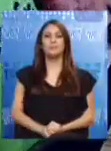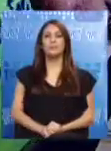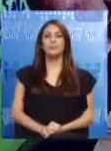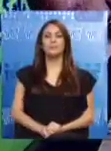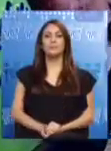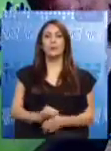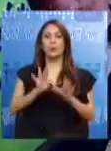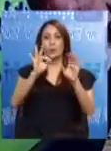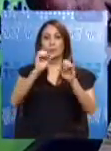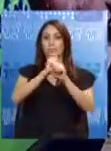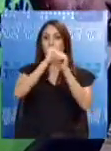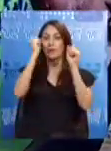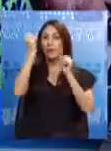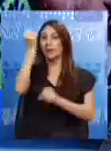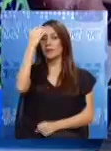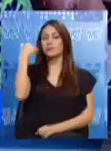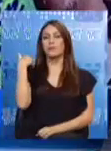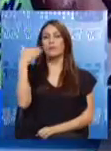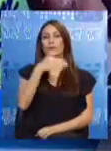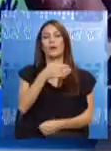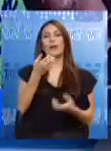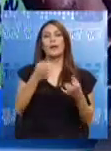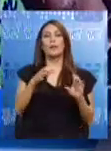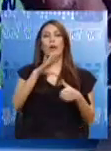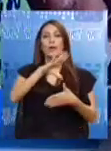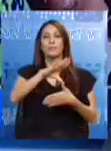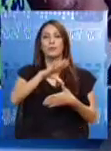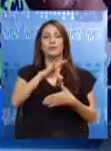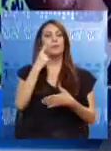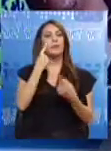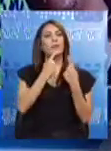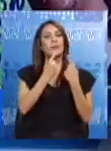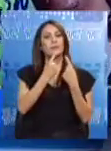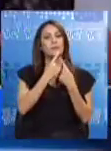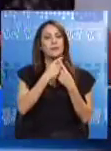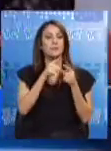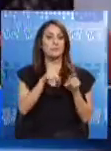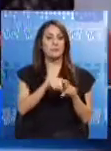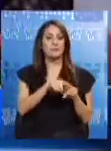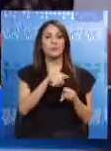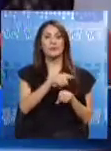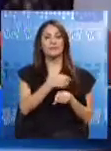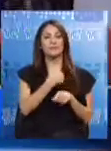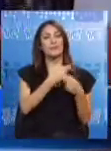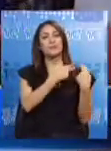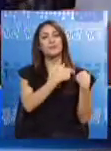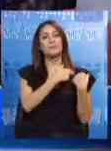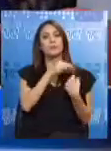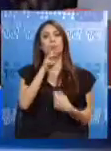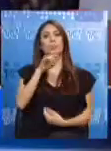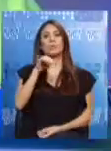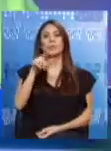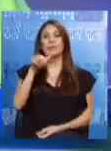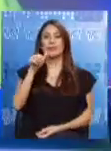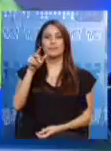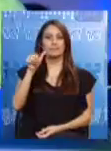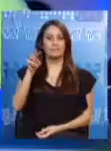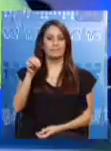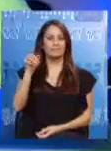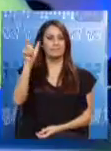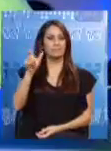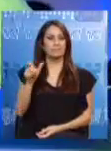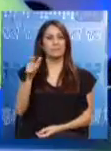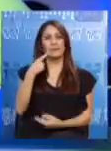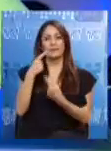las 8 de la mañana y Jorge Glas llegaba a Radio América para cumplir con una entrevista, la misma que estuvo a cargo de William Ludeña. Glas